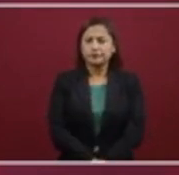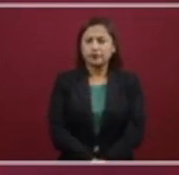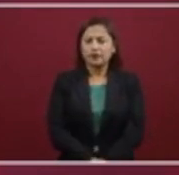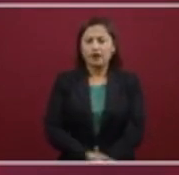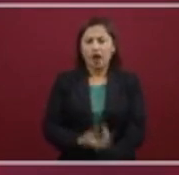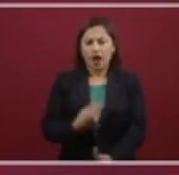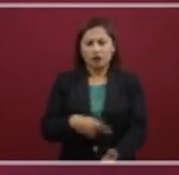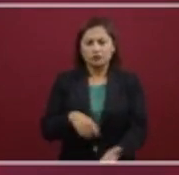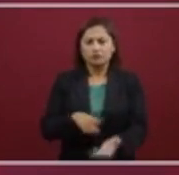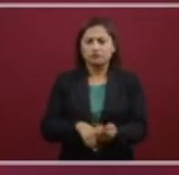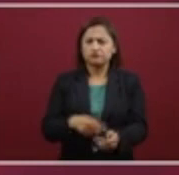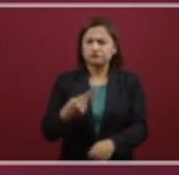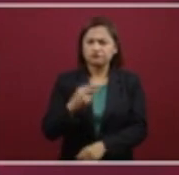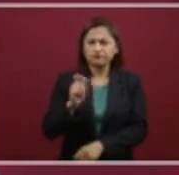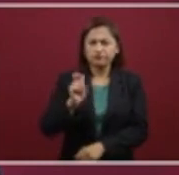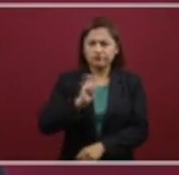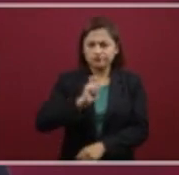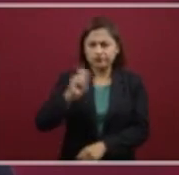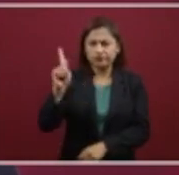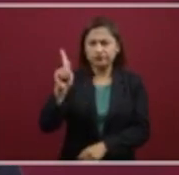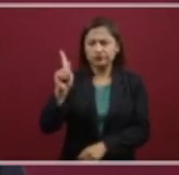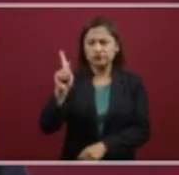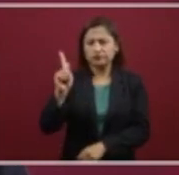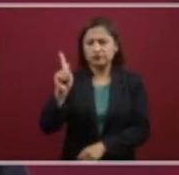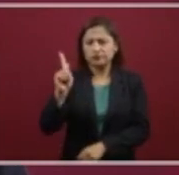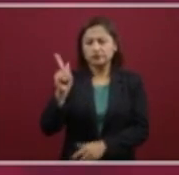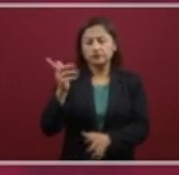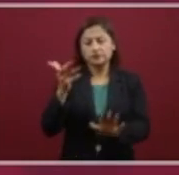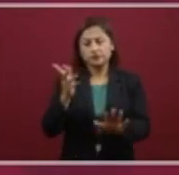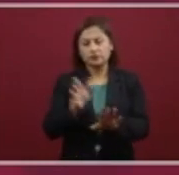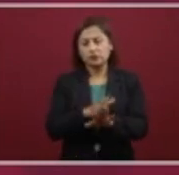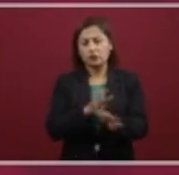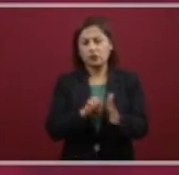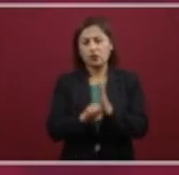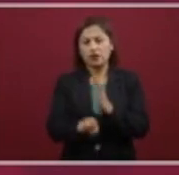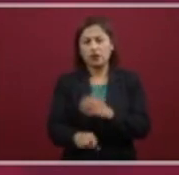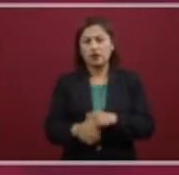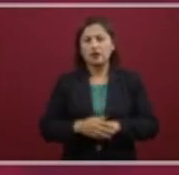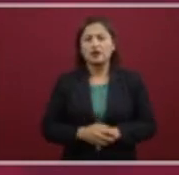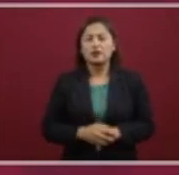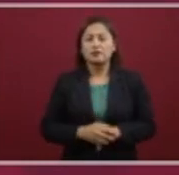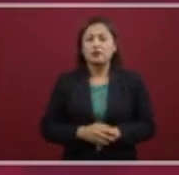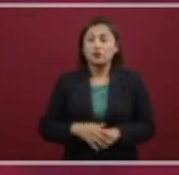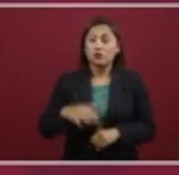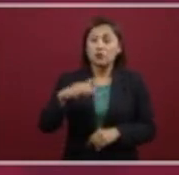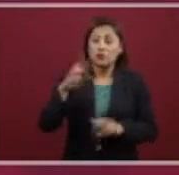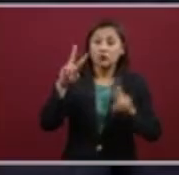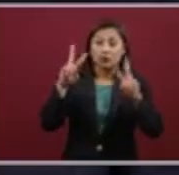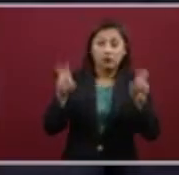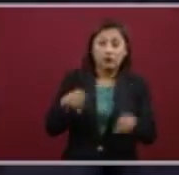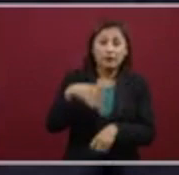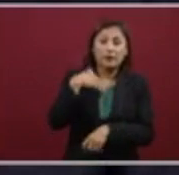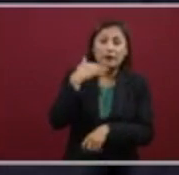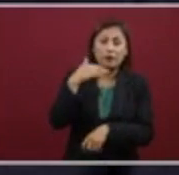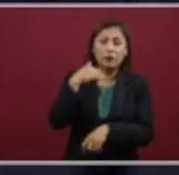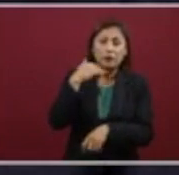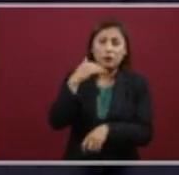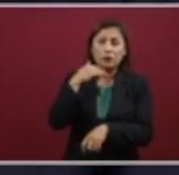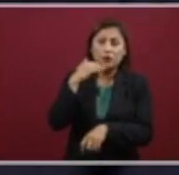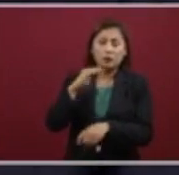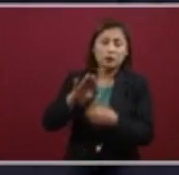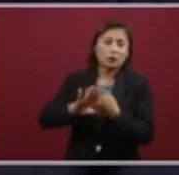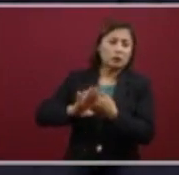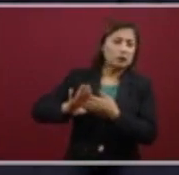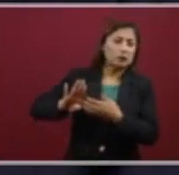profesionalismo, que en el caso del combate a la corrupción, cero